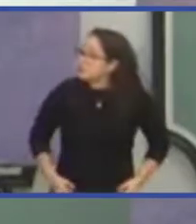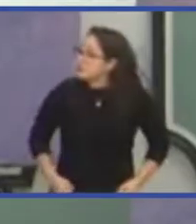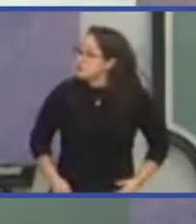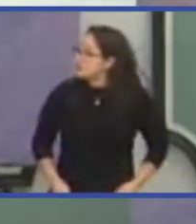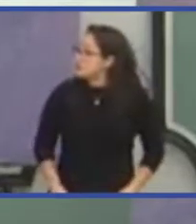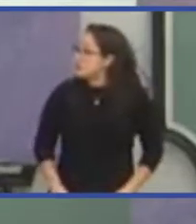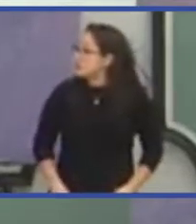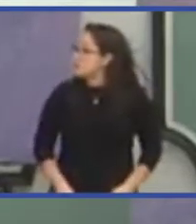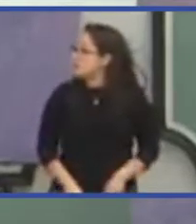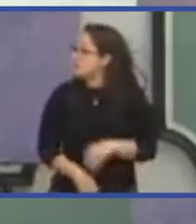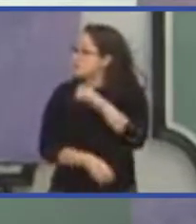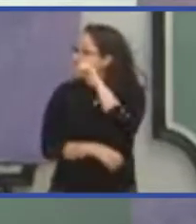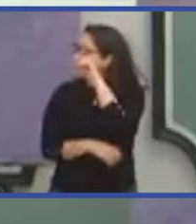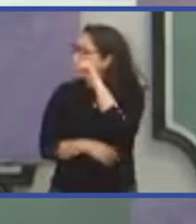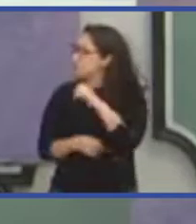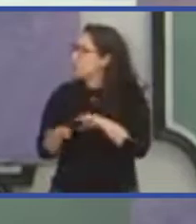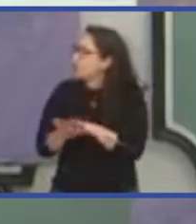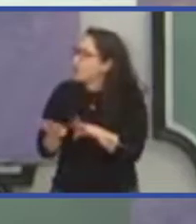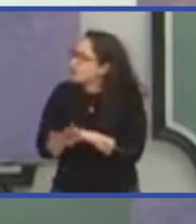¿Cómo?